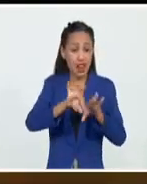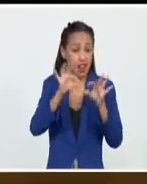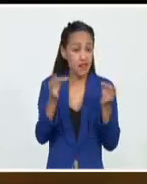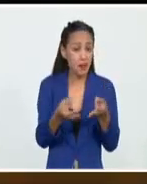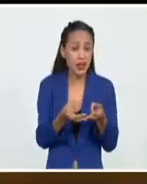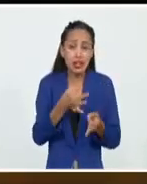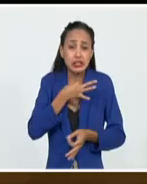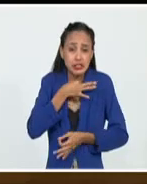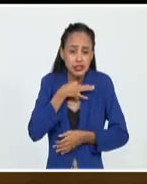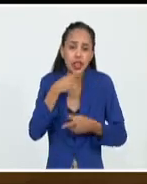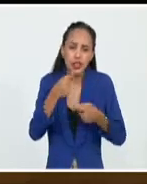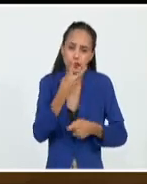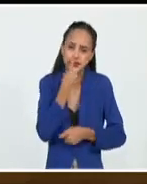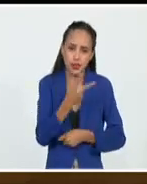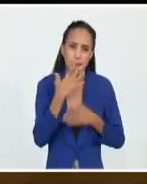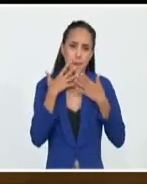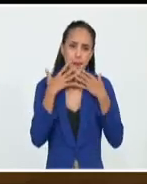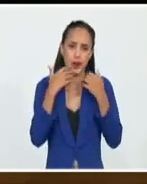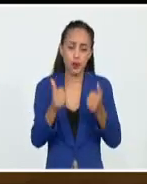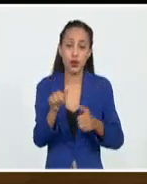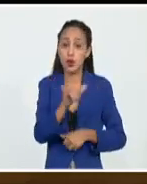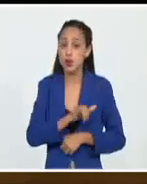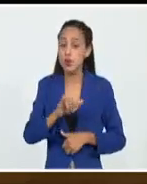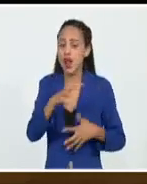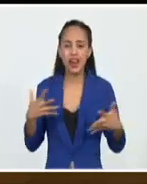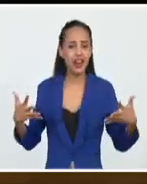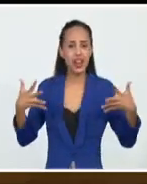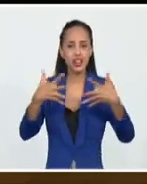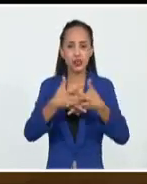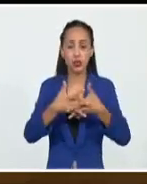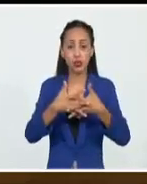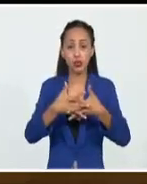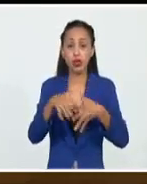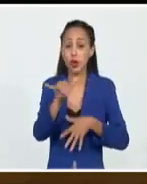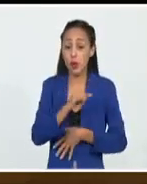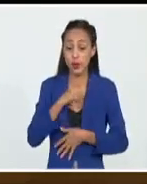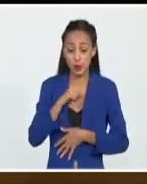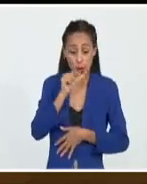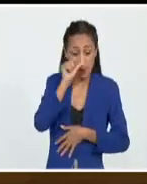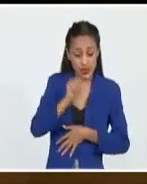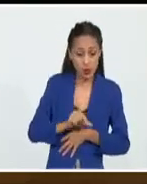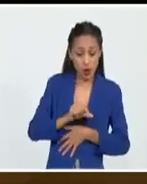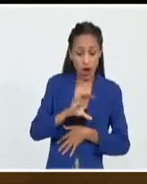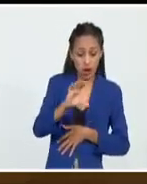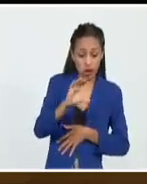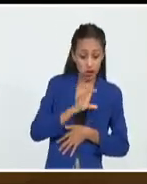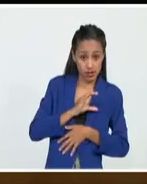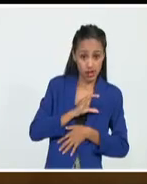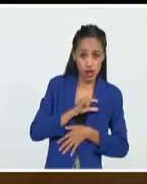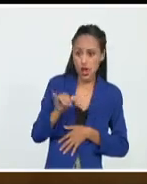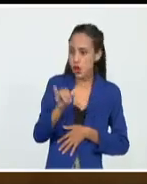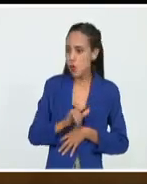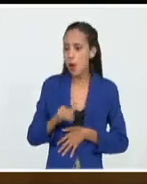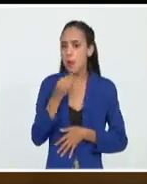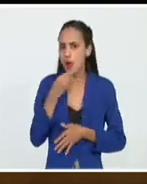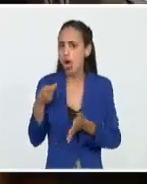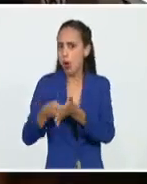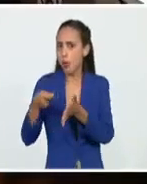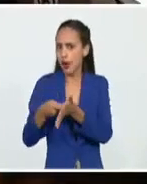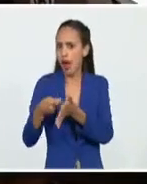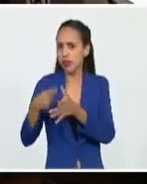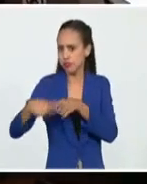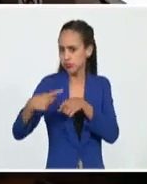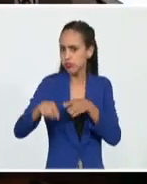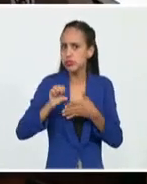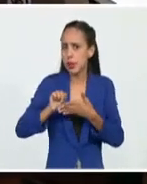vulnerables, así como una relación adecuada entre los ingresos personales y los precios de los productos y servicios.